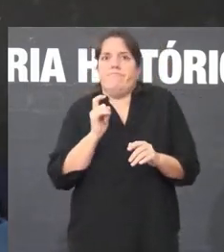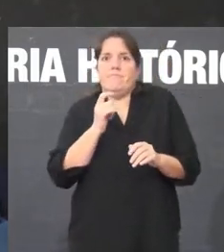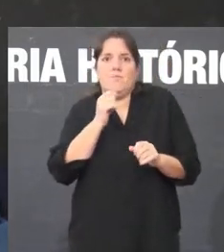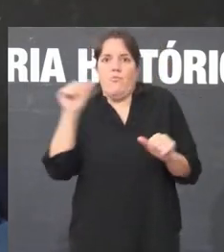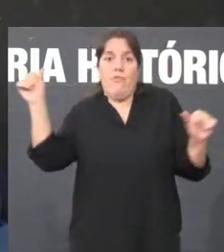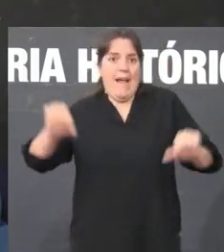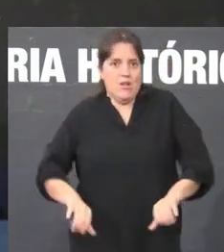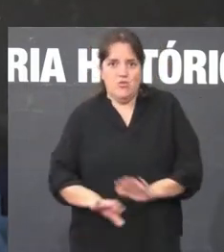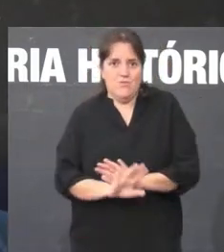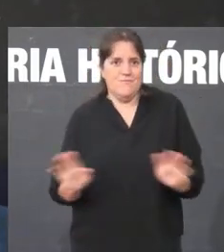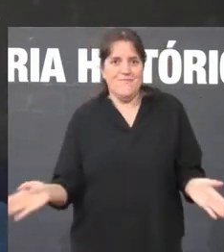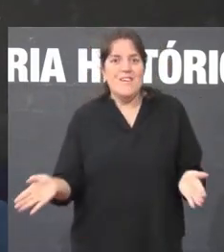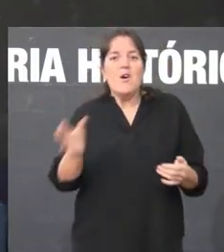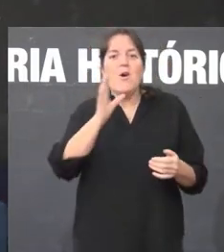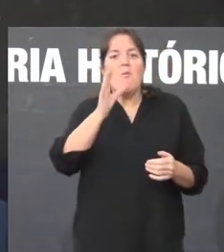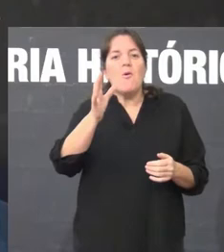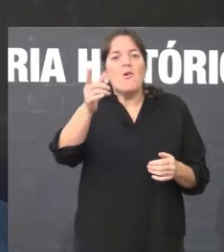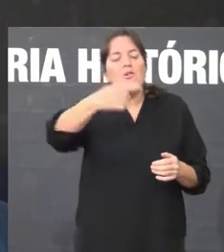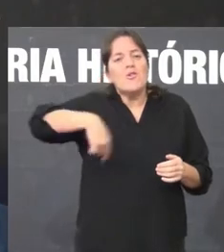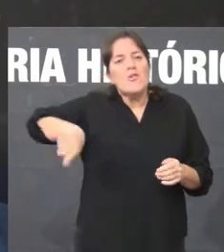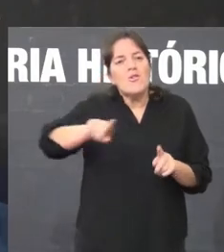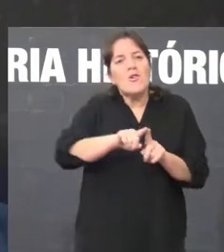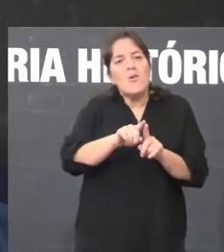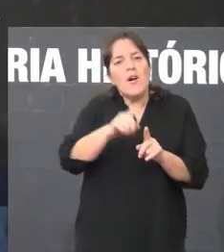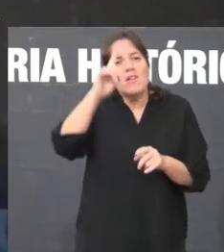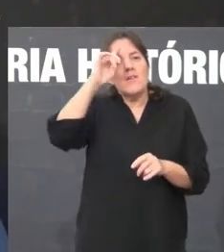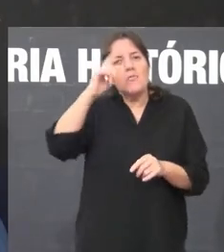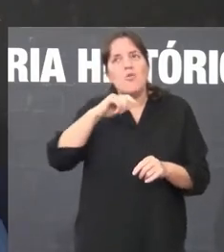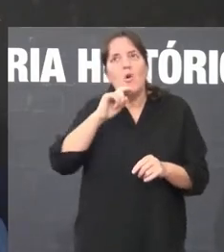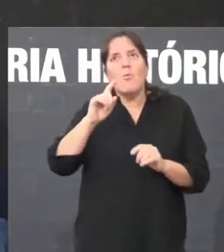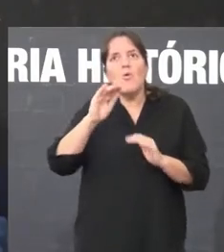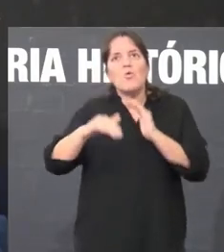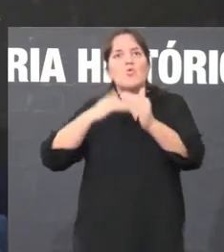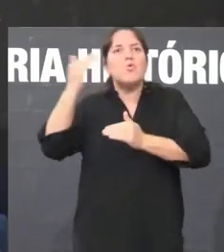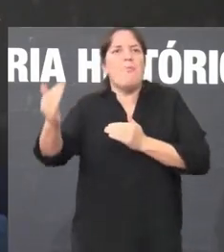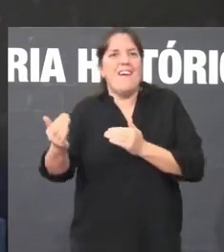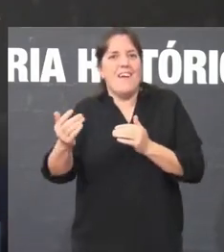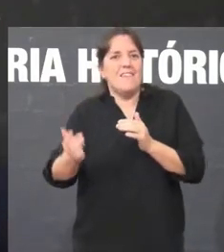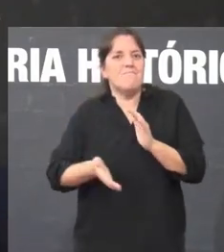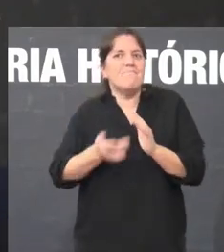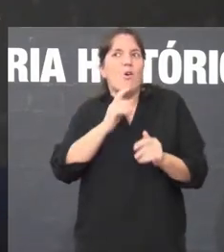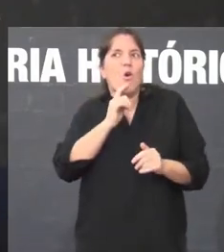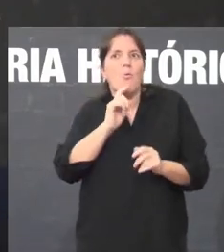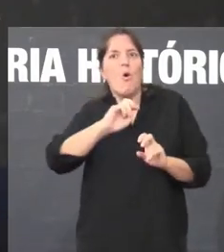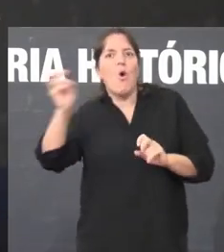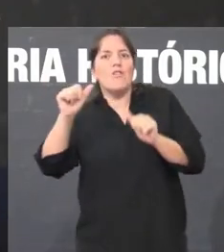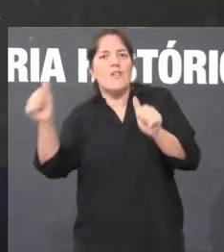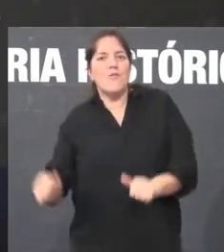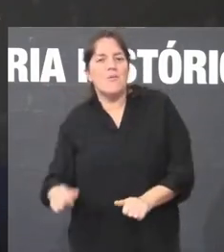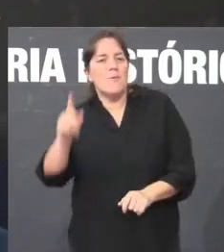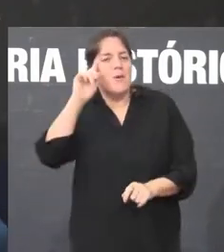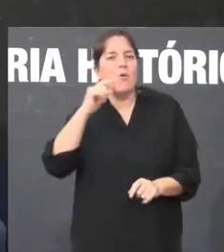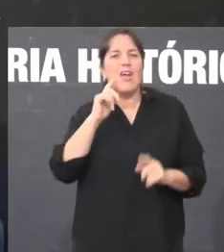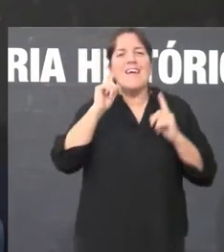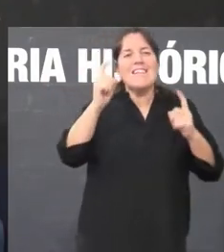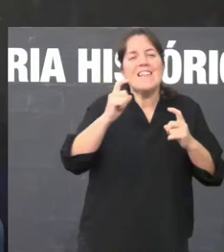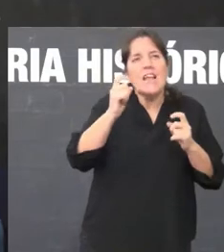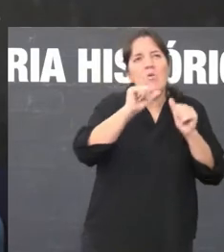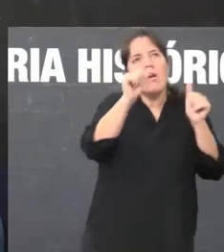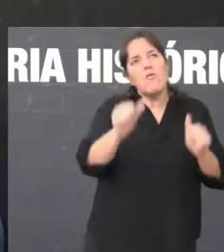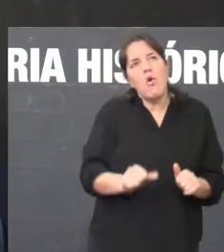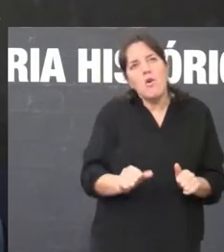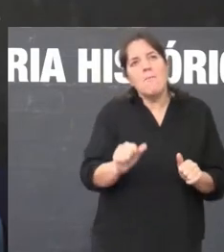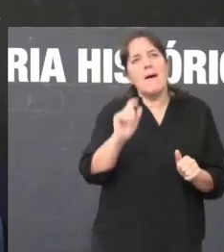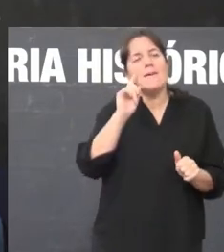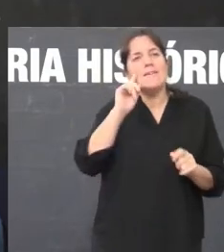del cual nosotros tampoco sabemos exactamente cómo salir, porque lo hemos intentado de una manera, hemos visto